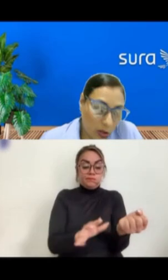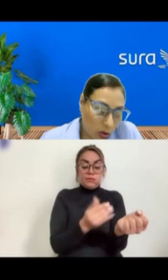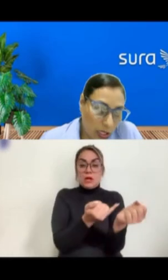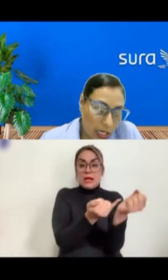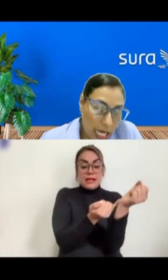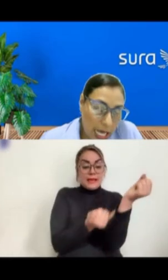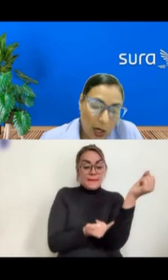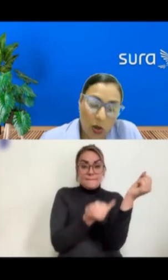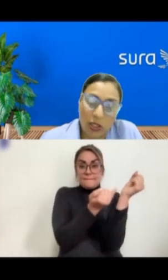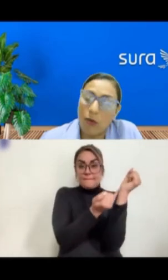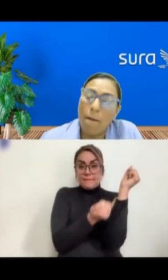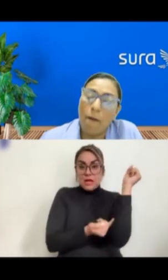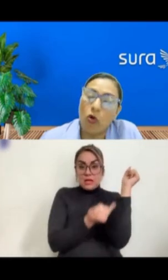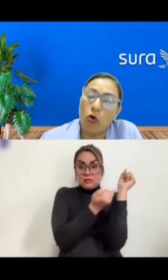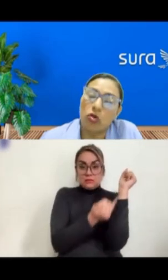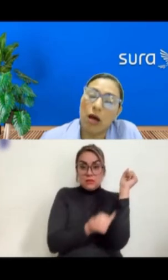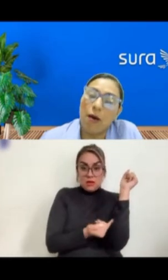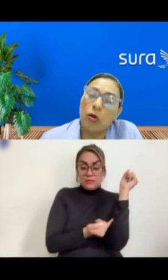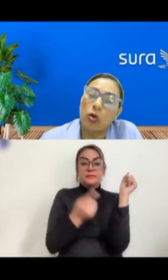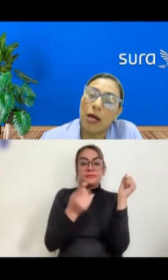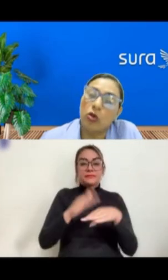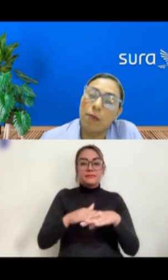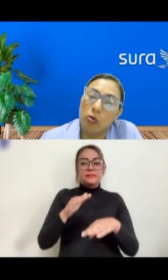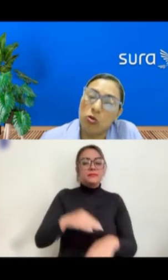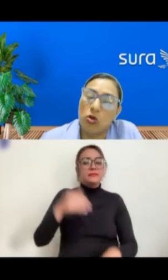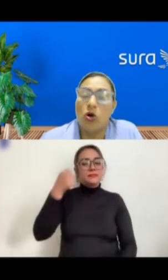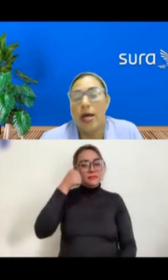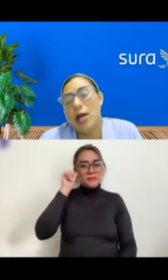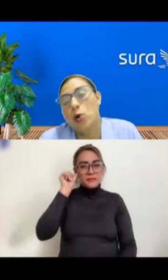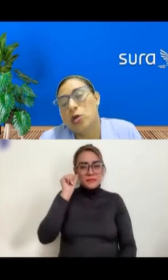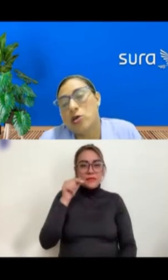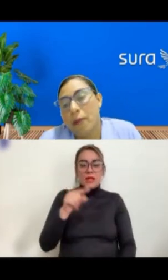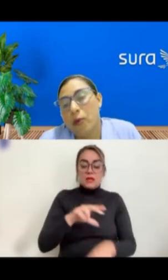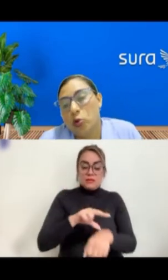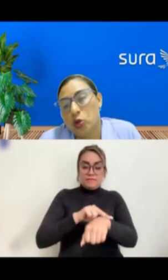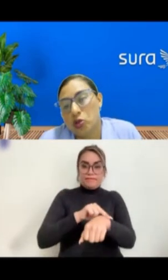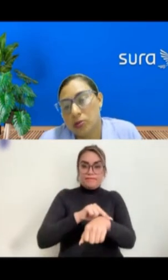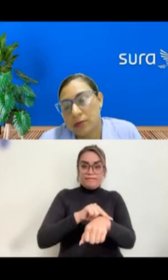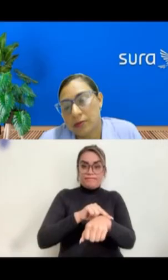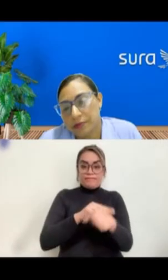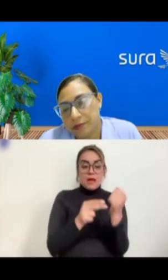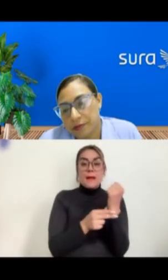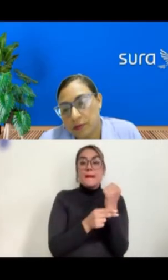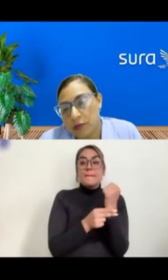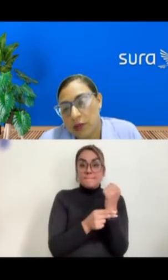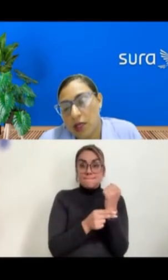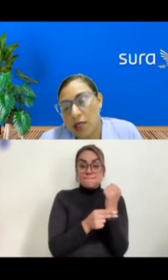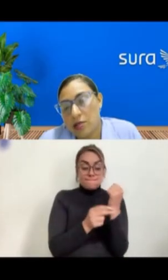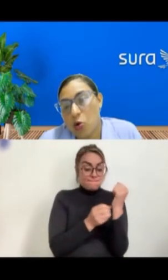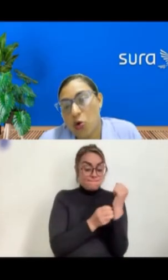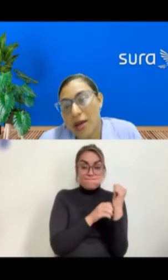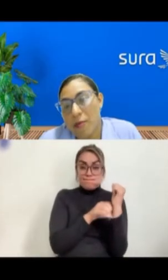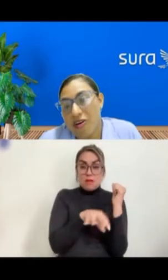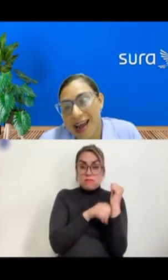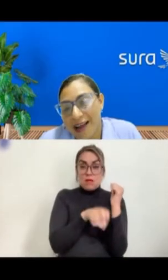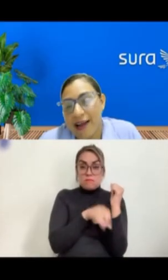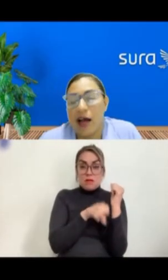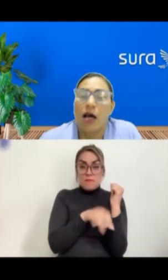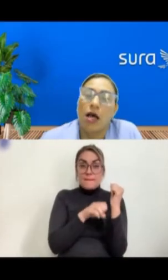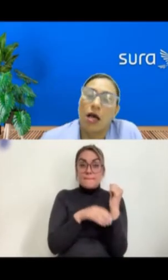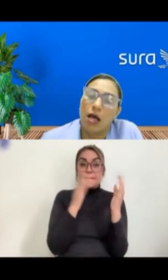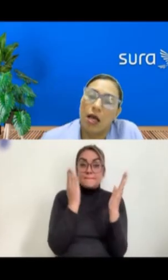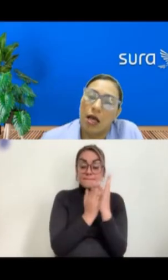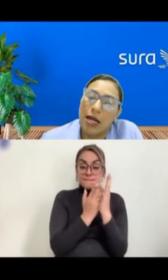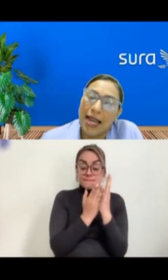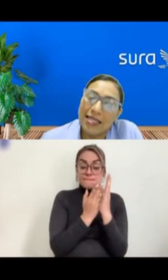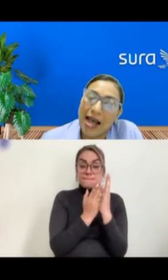de esas arterias donde, recordemos un poco cuando estábamos tomando el pulso, en uno de esos puntos ocurrió la